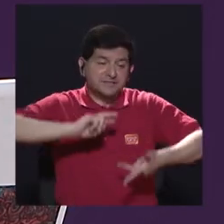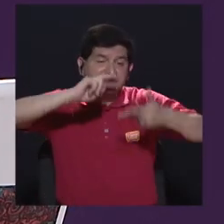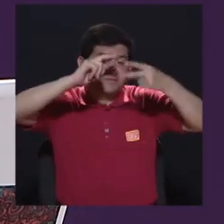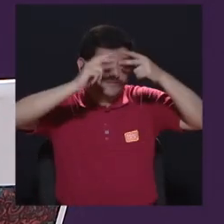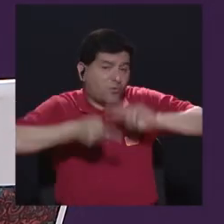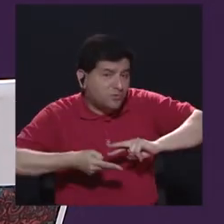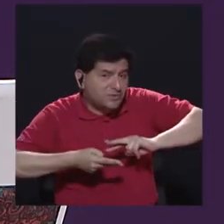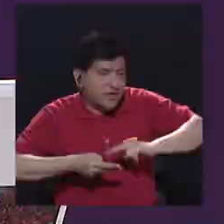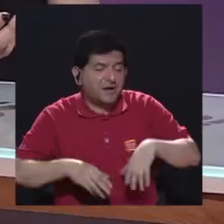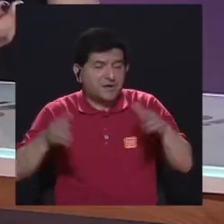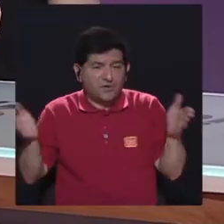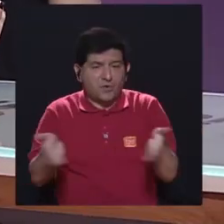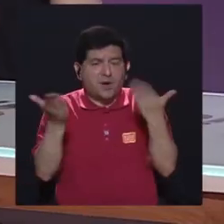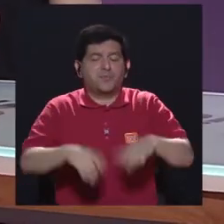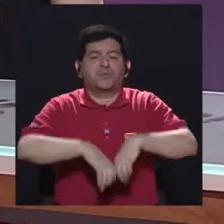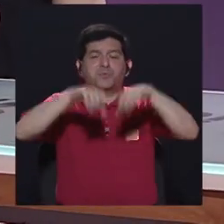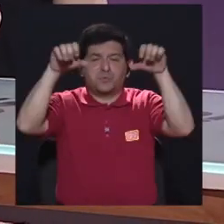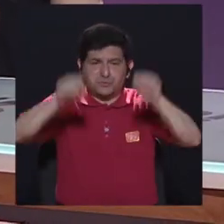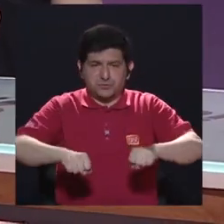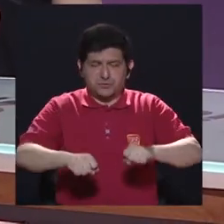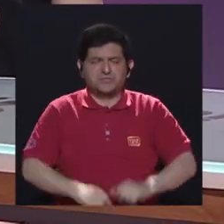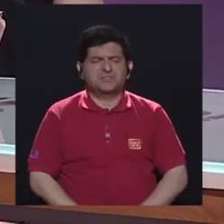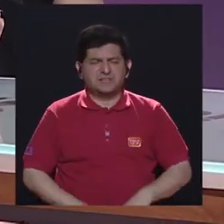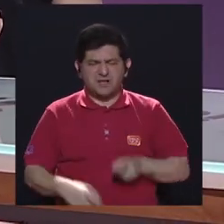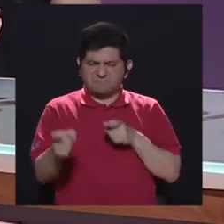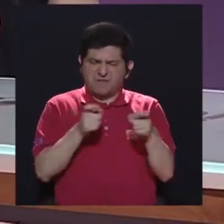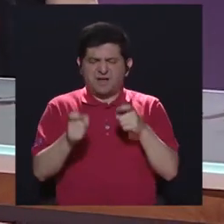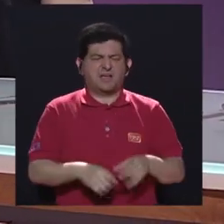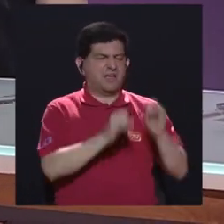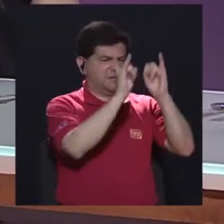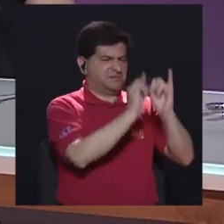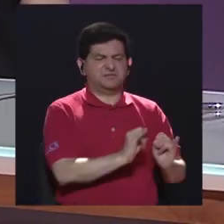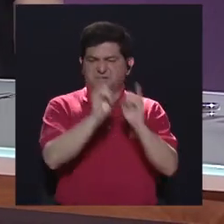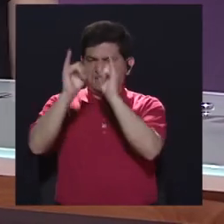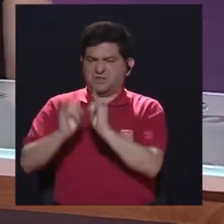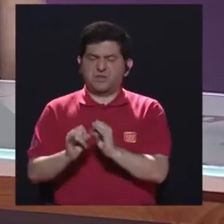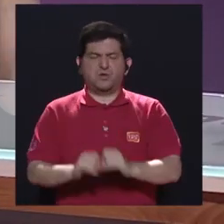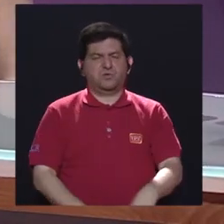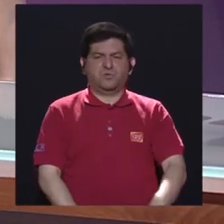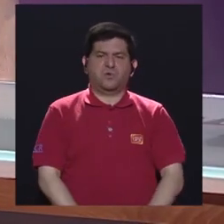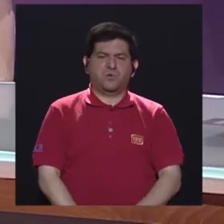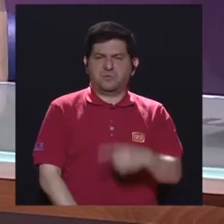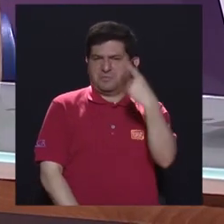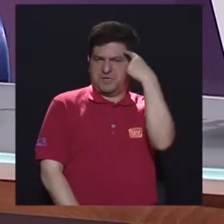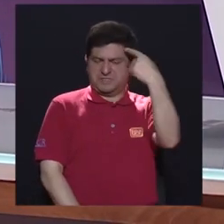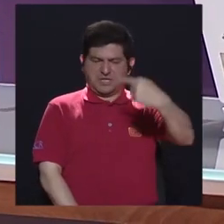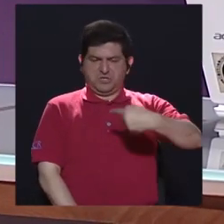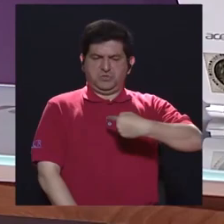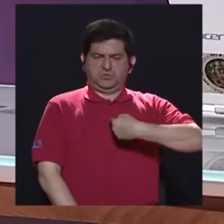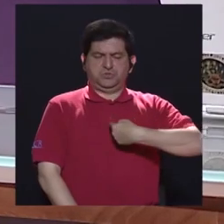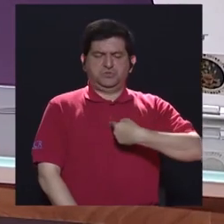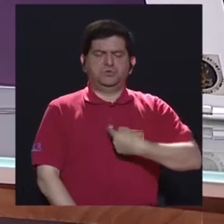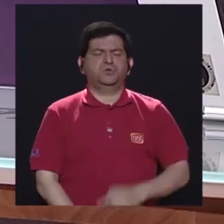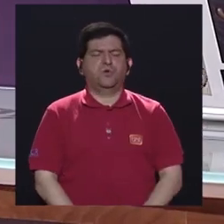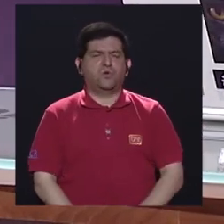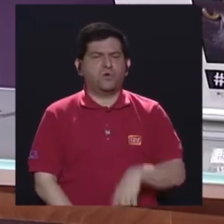a lo que promovería el sistema hegemónico, que es la individualidad y el yo como un